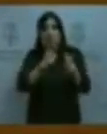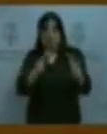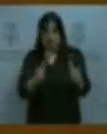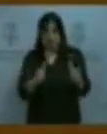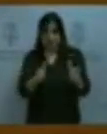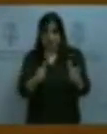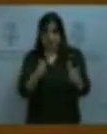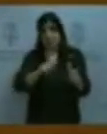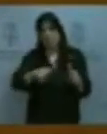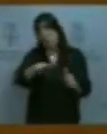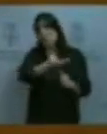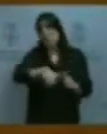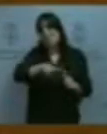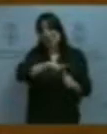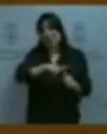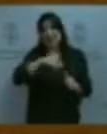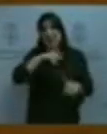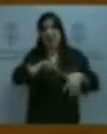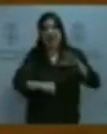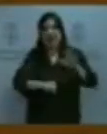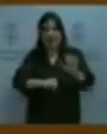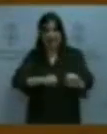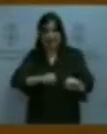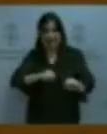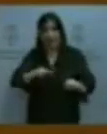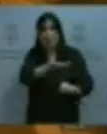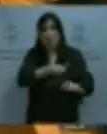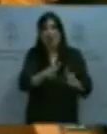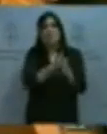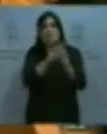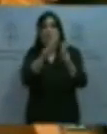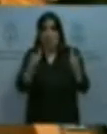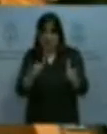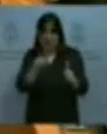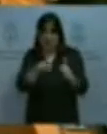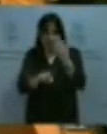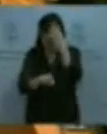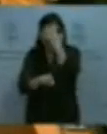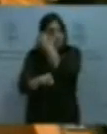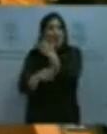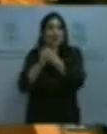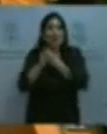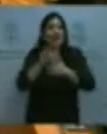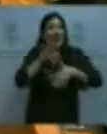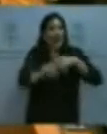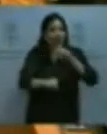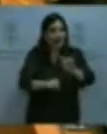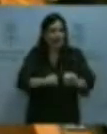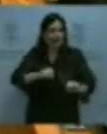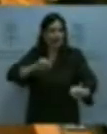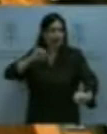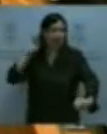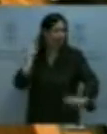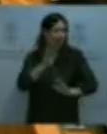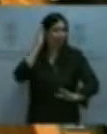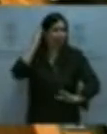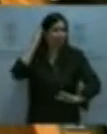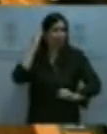hay más ataques, y que además estos ataques además son más intensos, es decir, no es un animal, no,